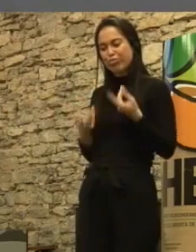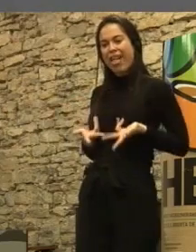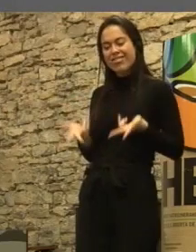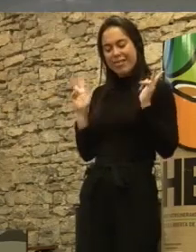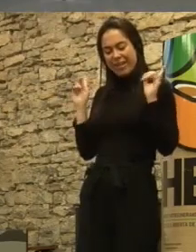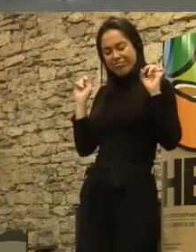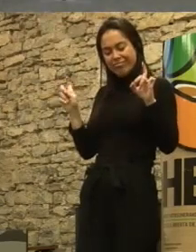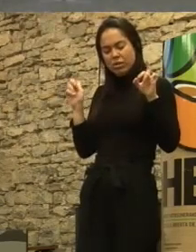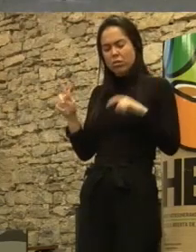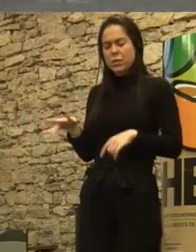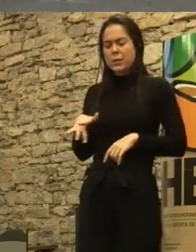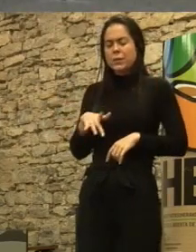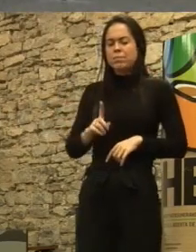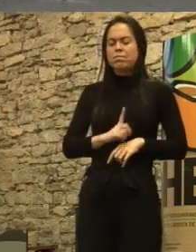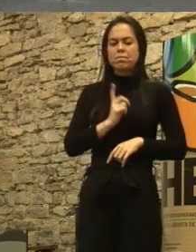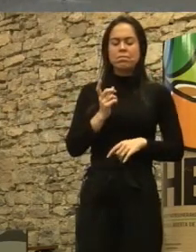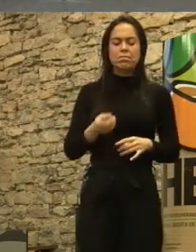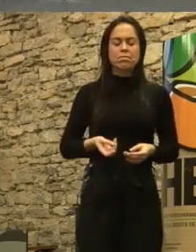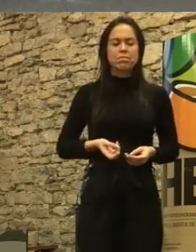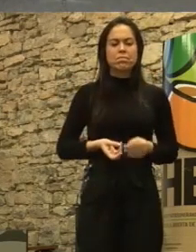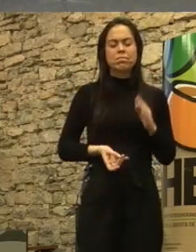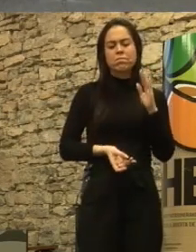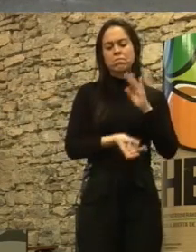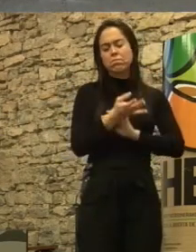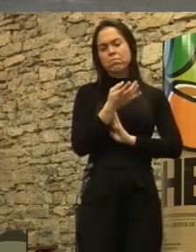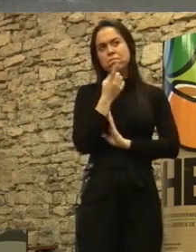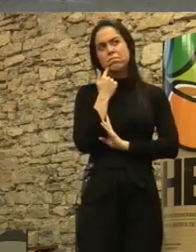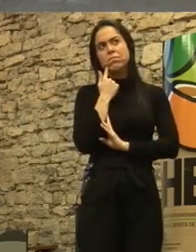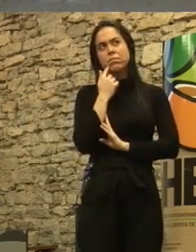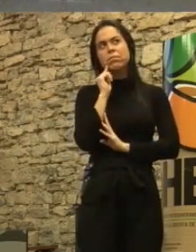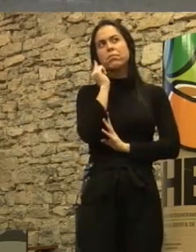un día se da cuenta que un colega suyo rechaza